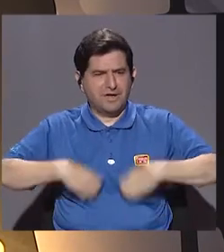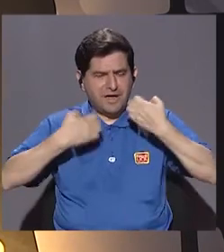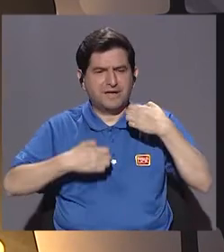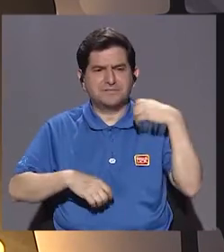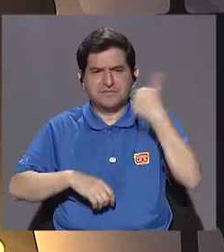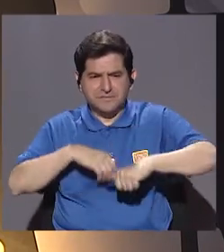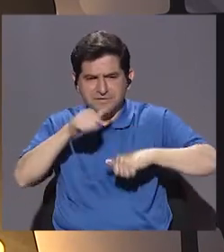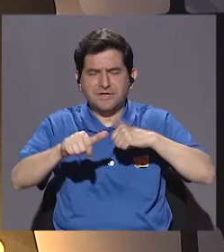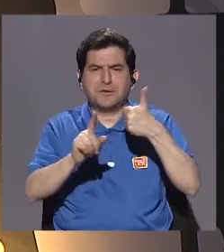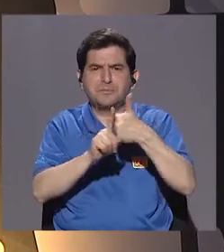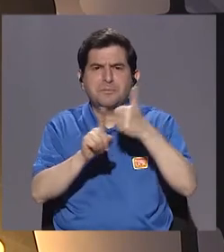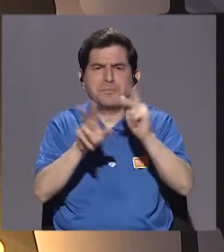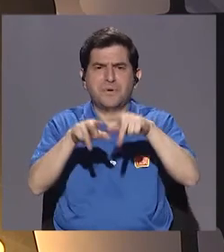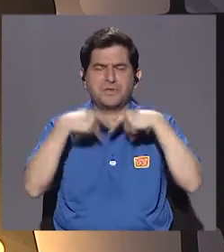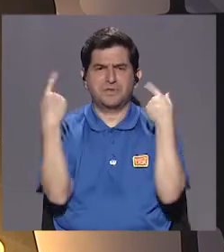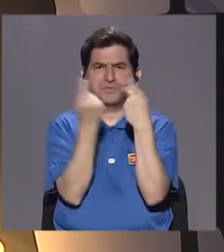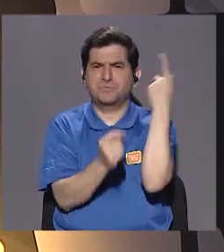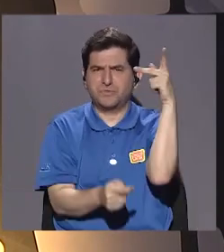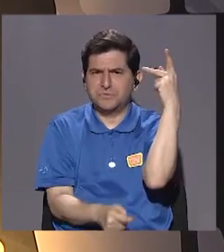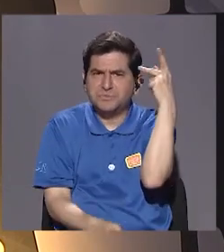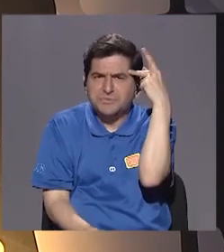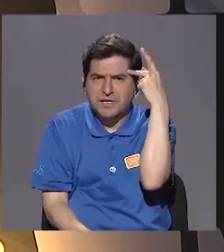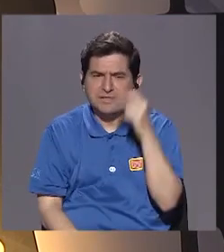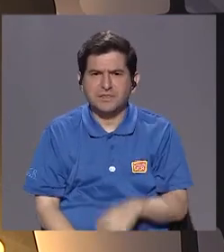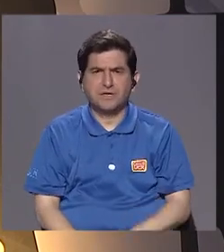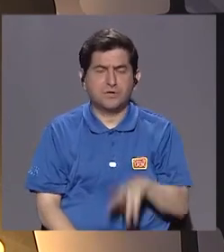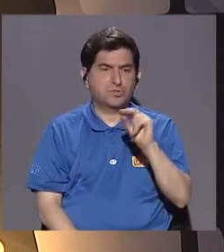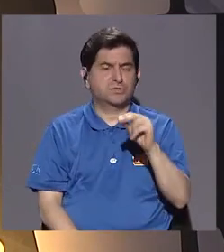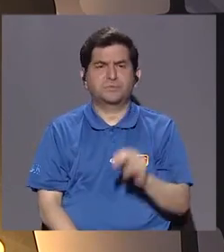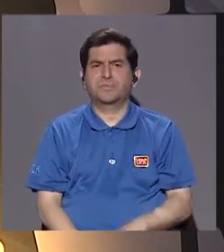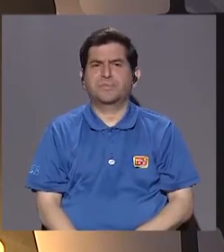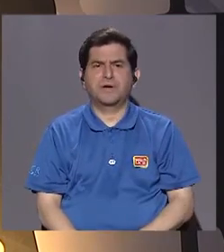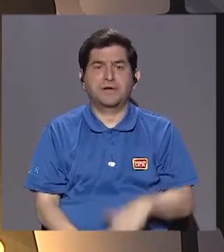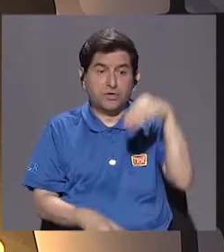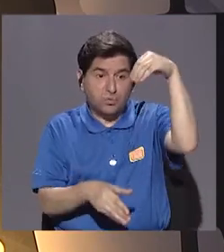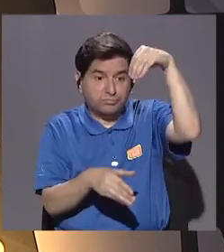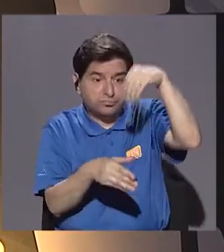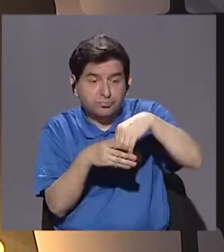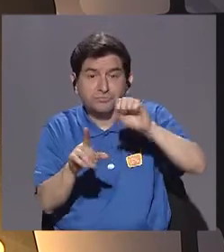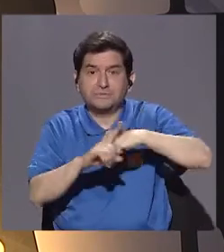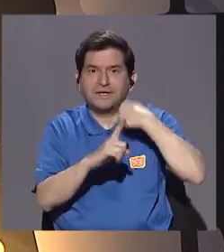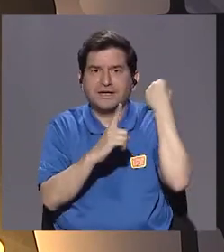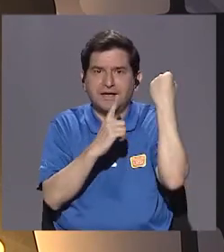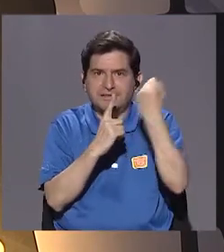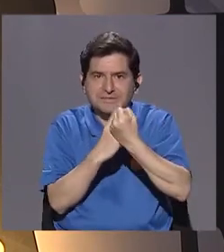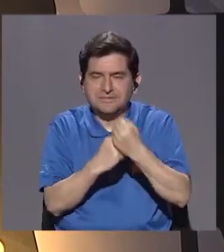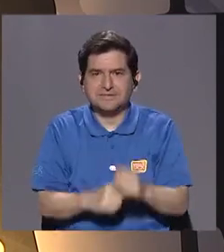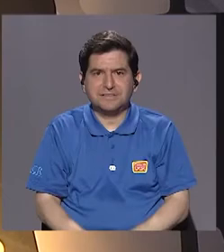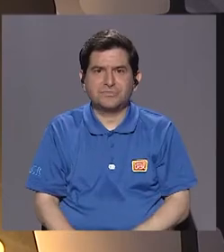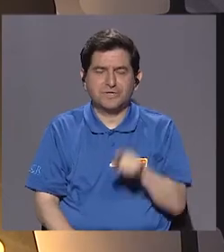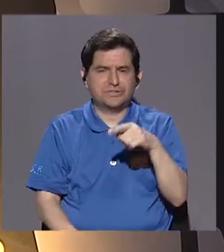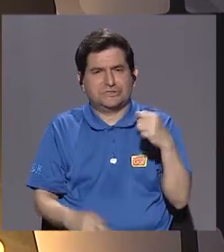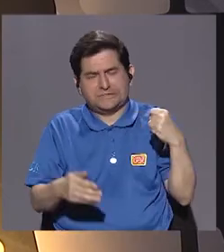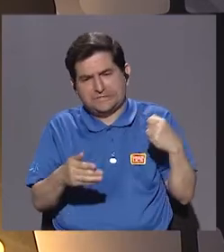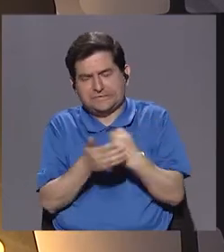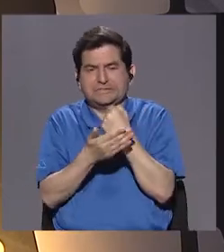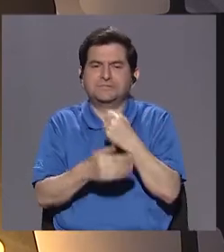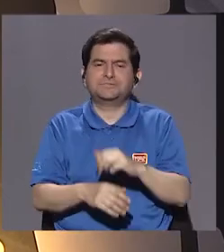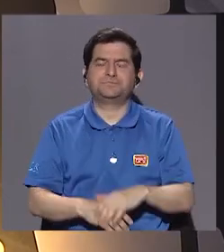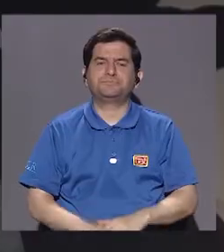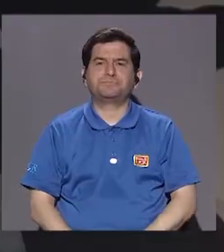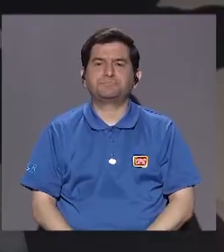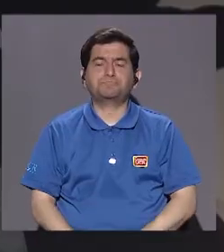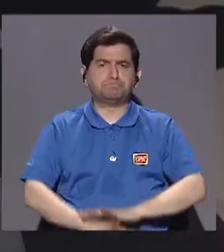todo un esfuerzo de los mismos partidos políticos para para no verse involucrados en situaciones tan tan lamentables